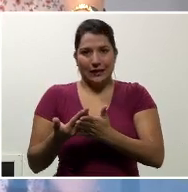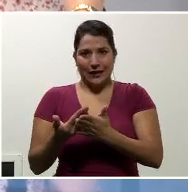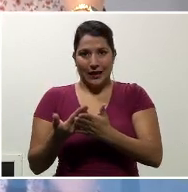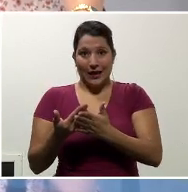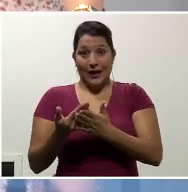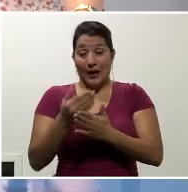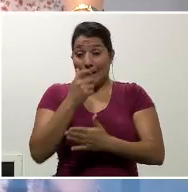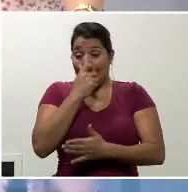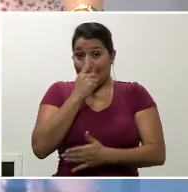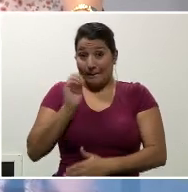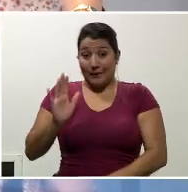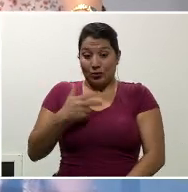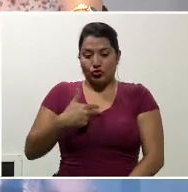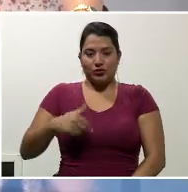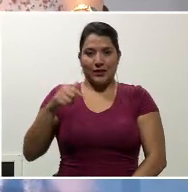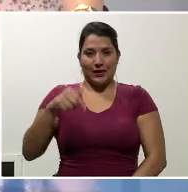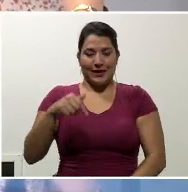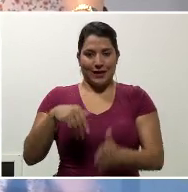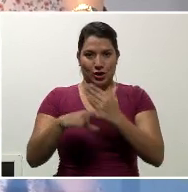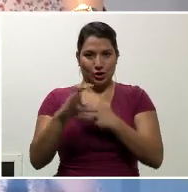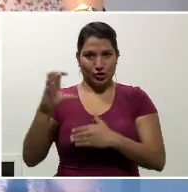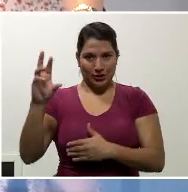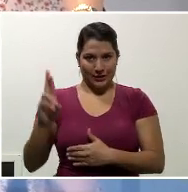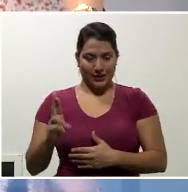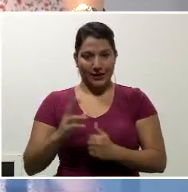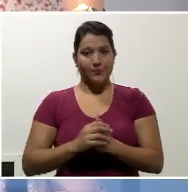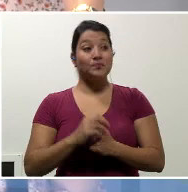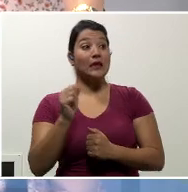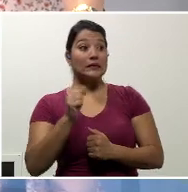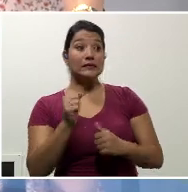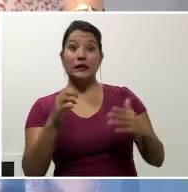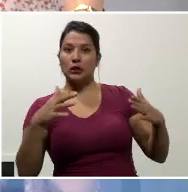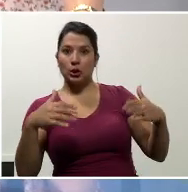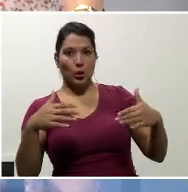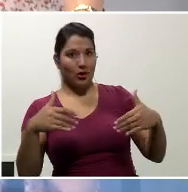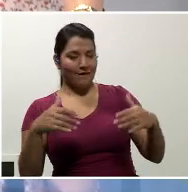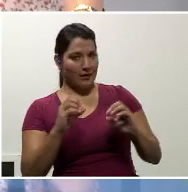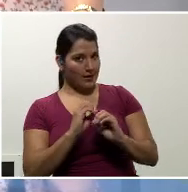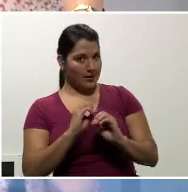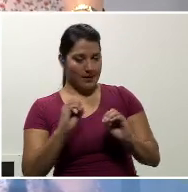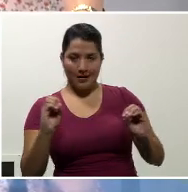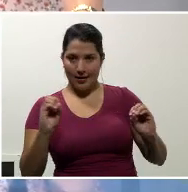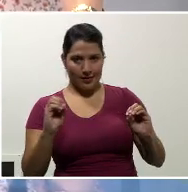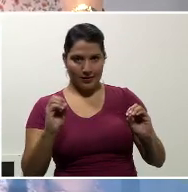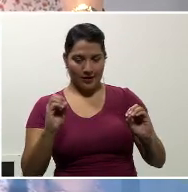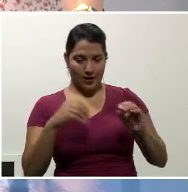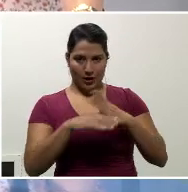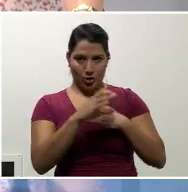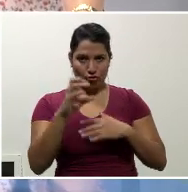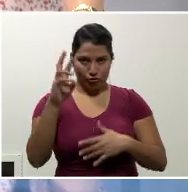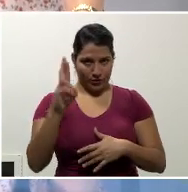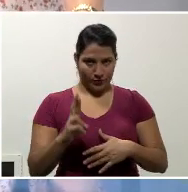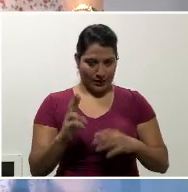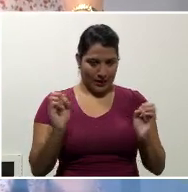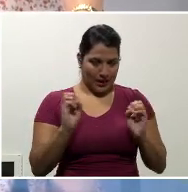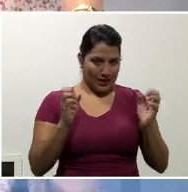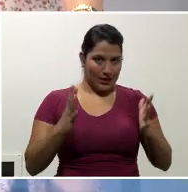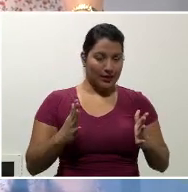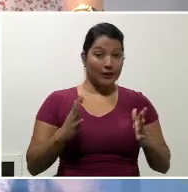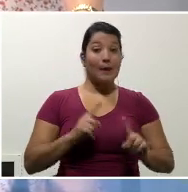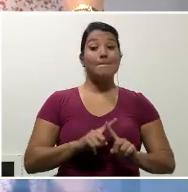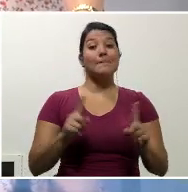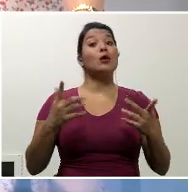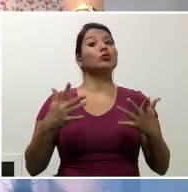del coronavirus al país. Así es, todavía no hay ningún caso detectado en el país, pero ya las